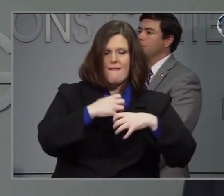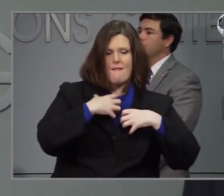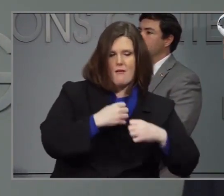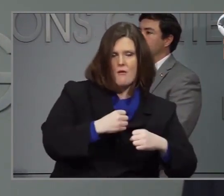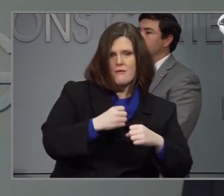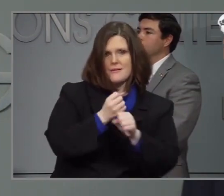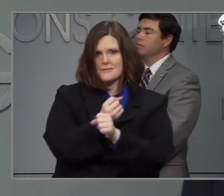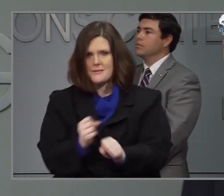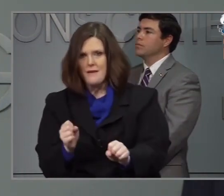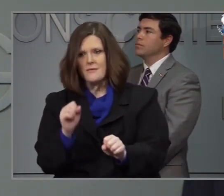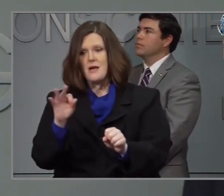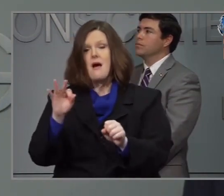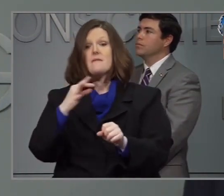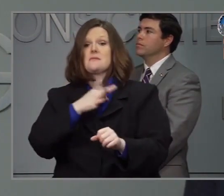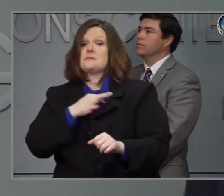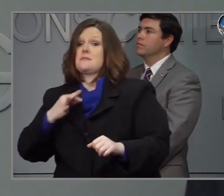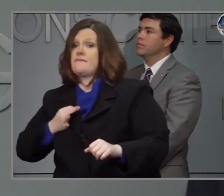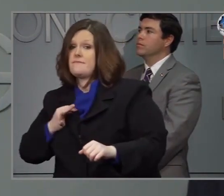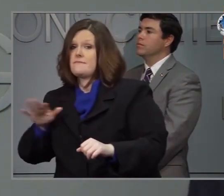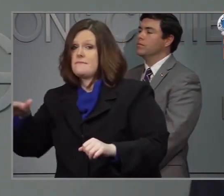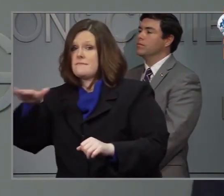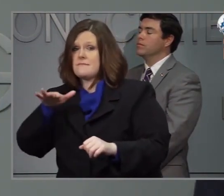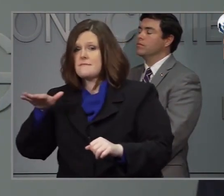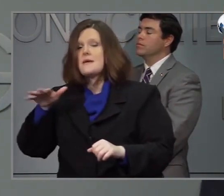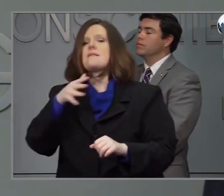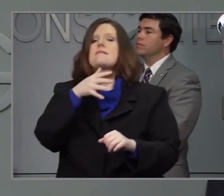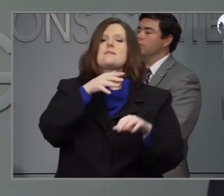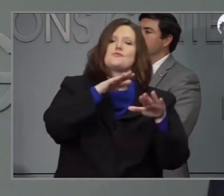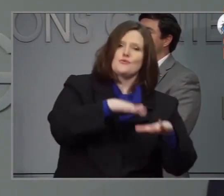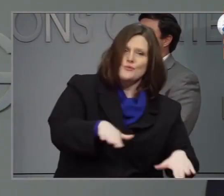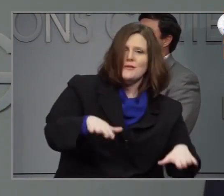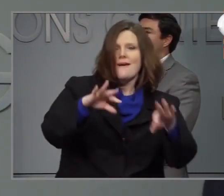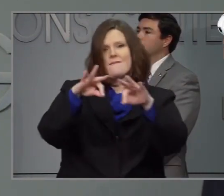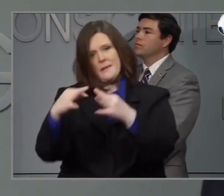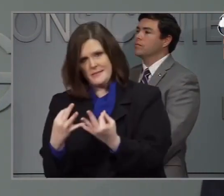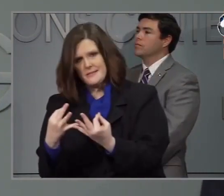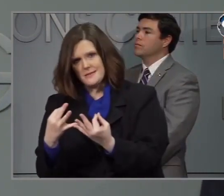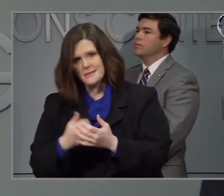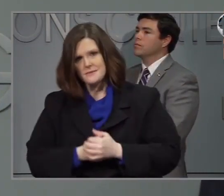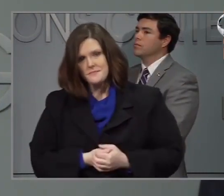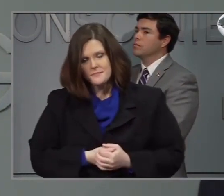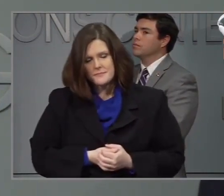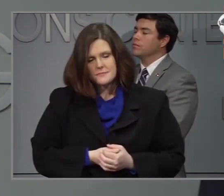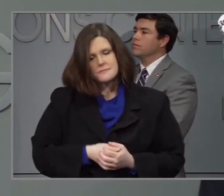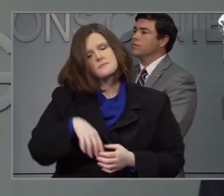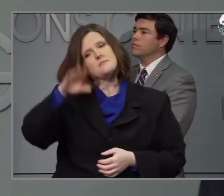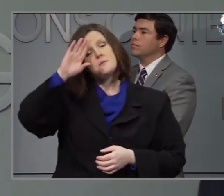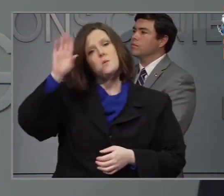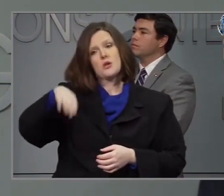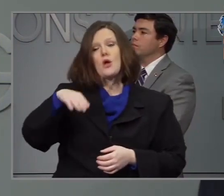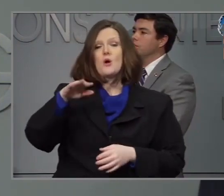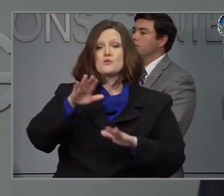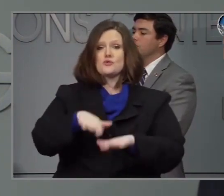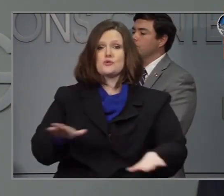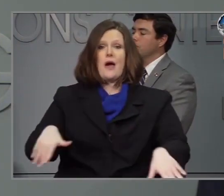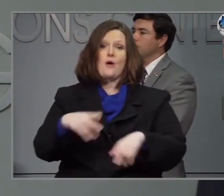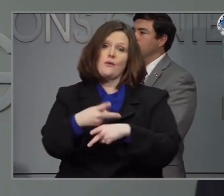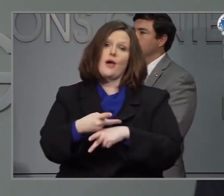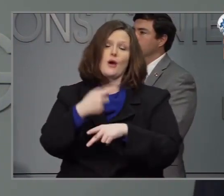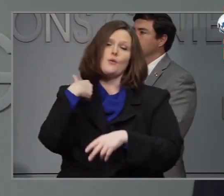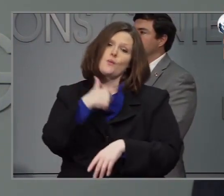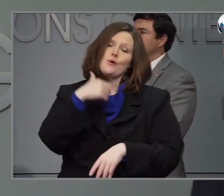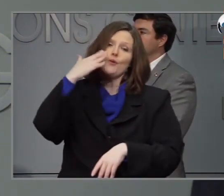poder ofrecer salud seguridad y bienestar a los trabajadores de la atención